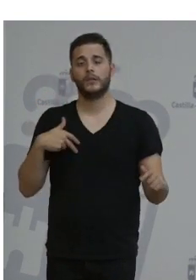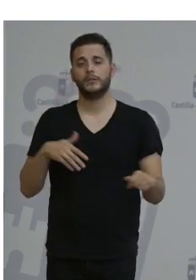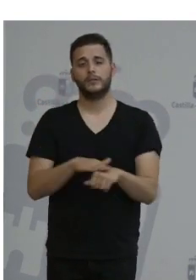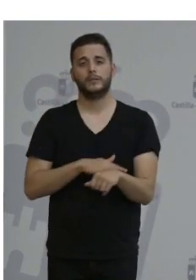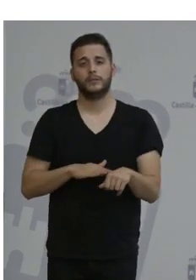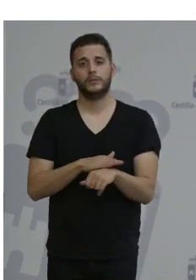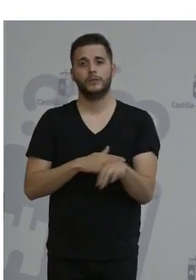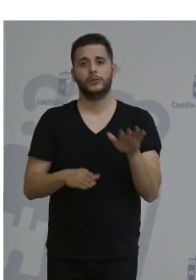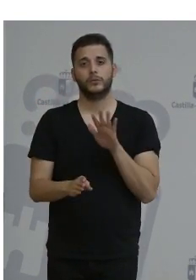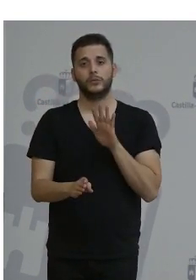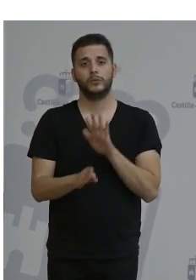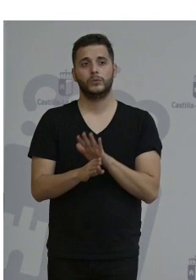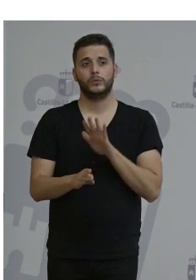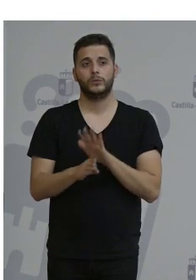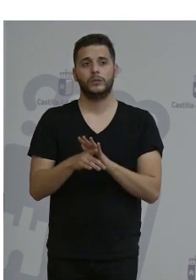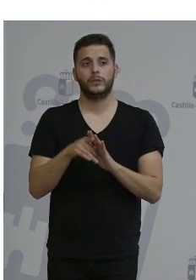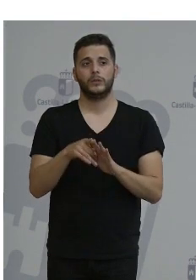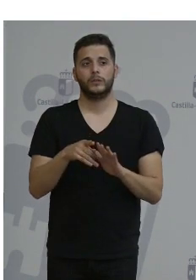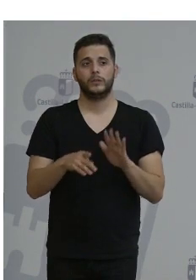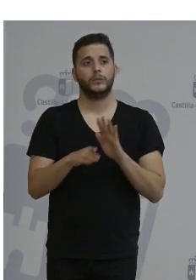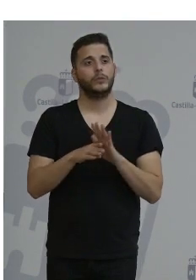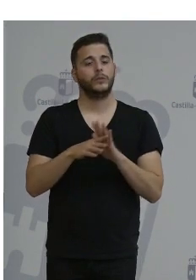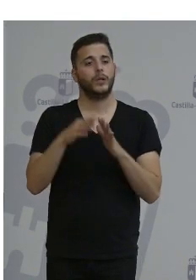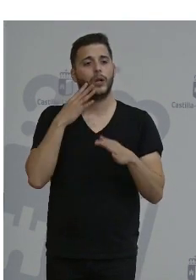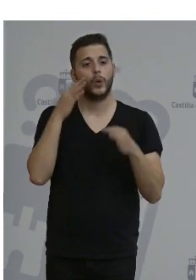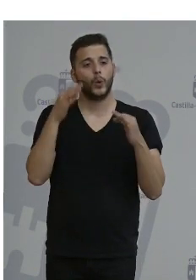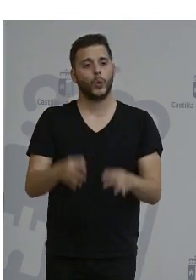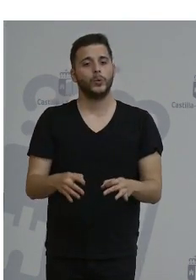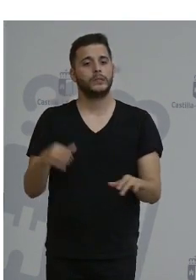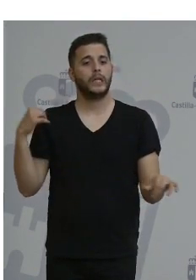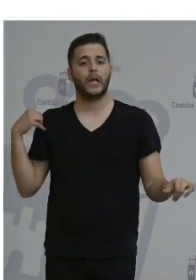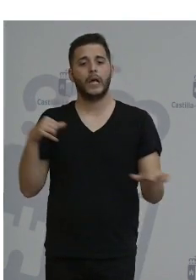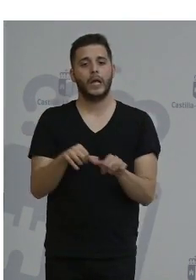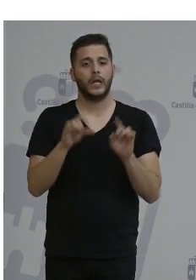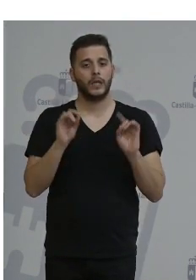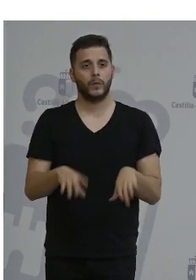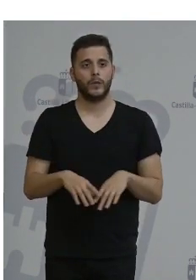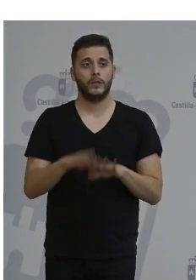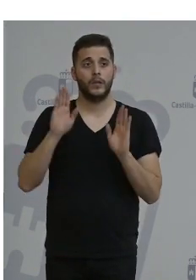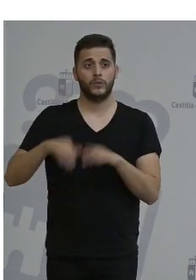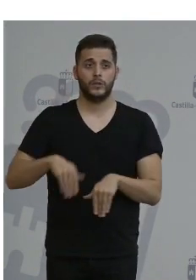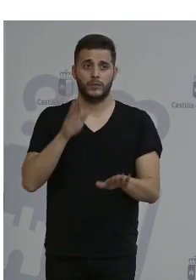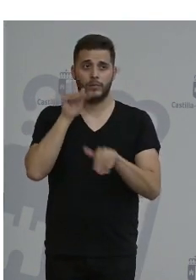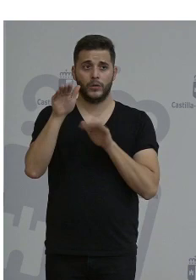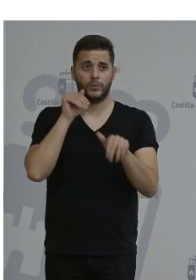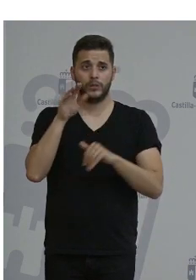siendo tan justa como hasta ahora? En las últimas convocatorias, claro. Porque es que antes, en las anteriores,